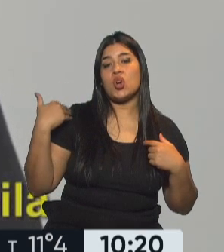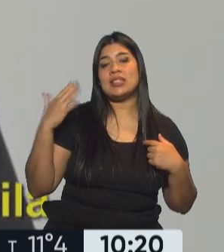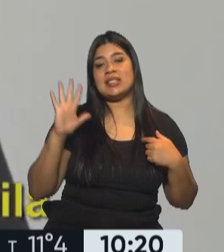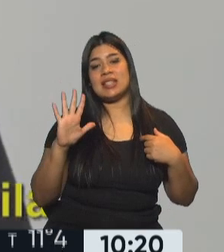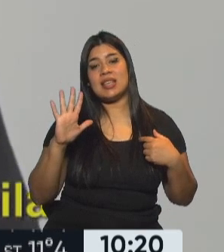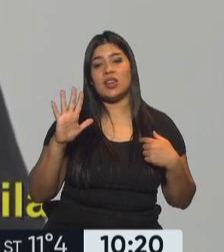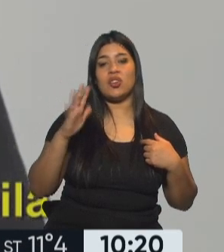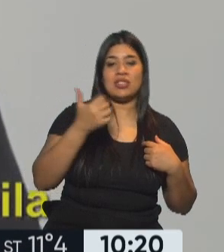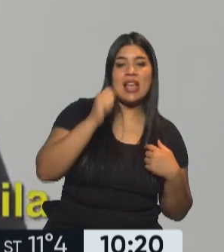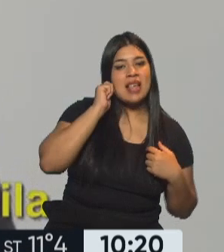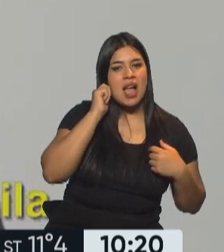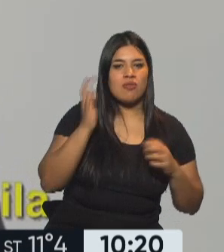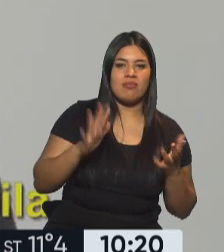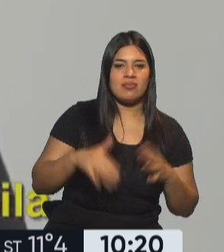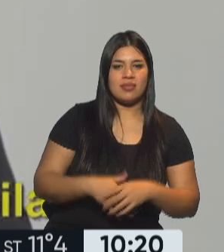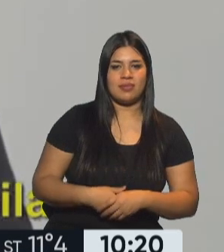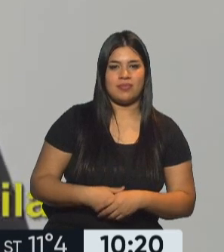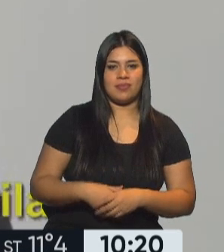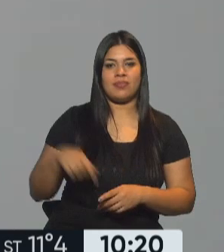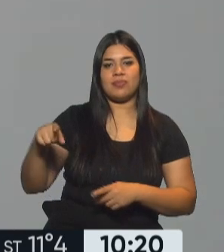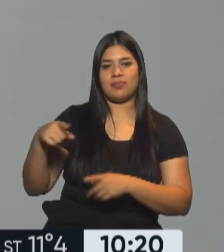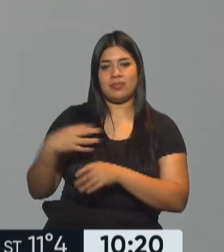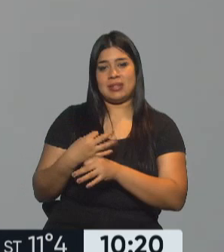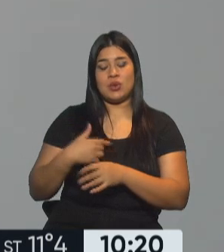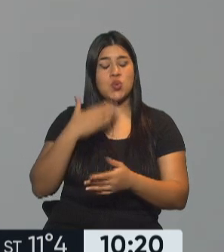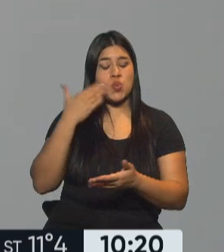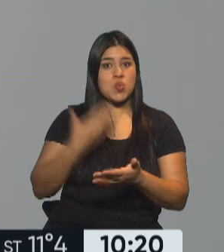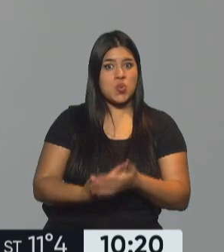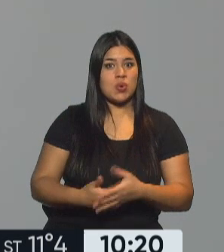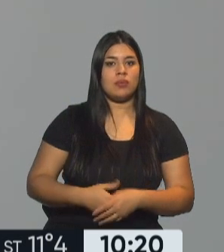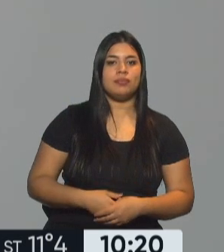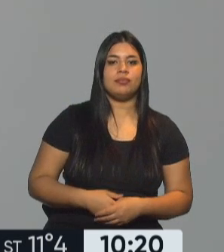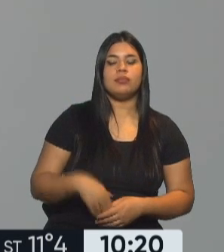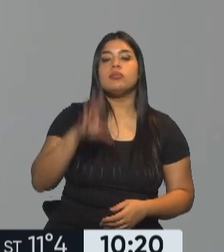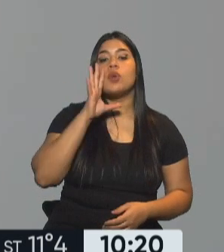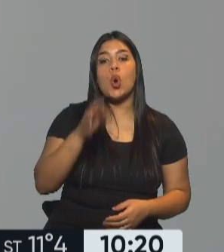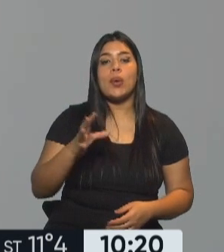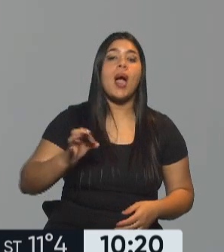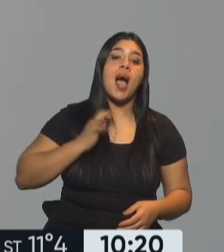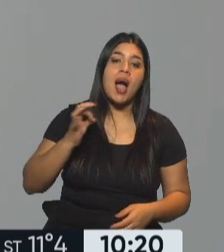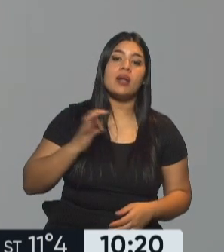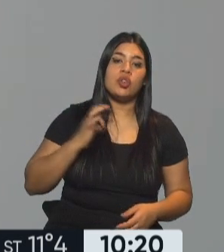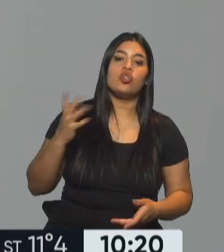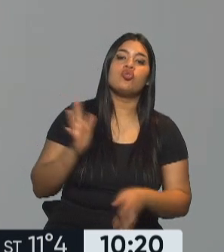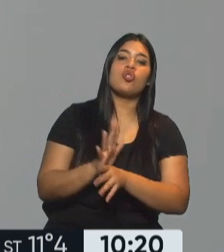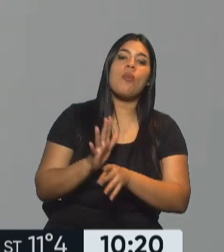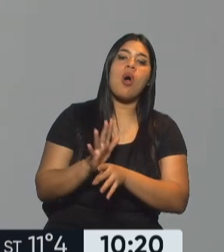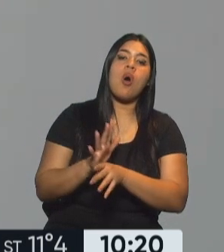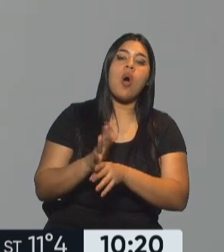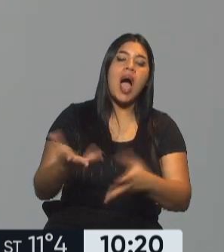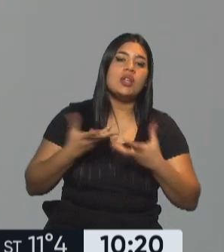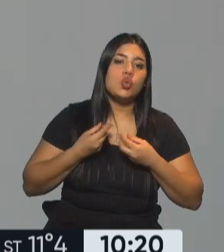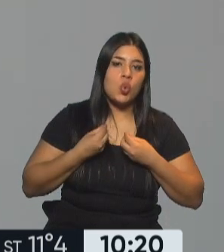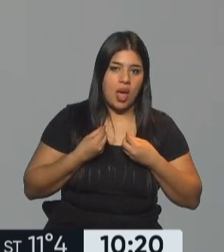5 o 6 años me fascinó con una pila y una lamparita. Por supuesto que los años ayudan a aprender a vivir